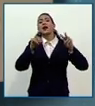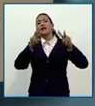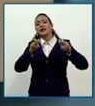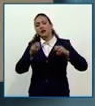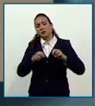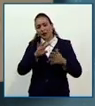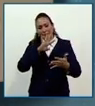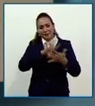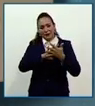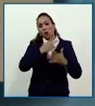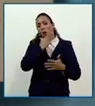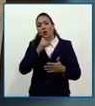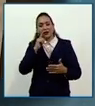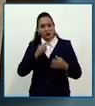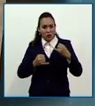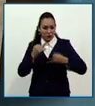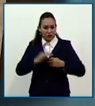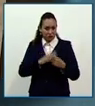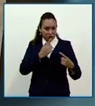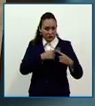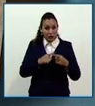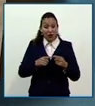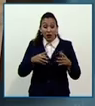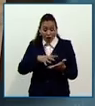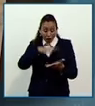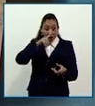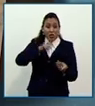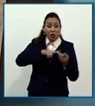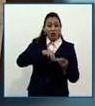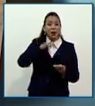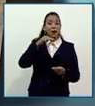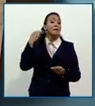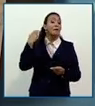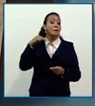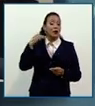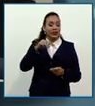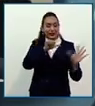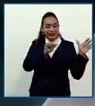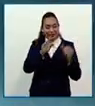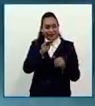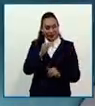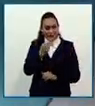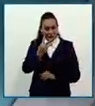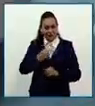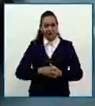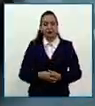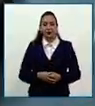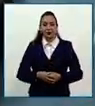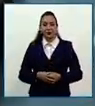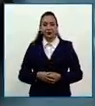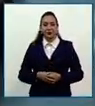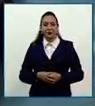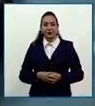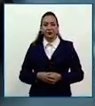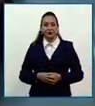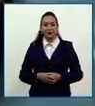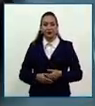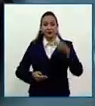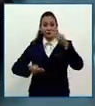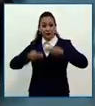las regiones del estado. El mayor número se concentró en Morelia, con 693. El